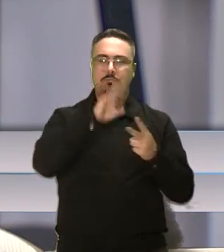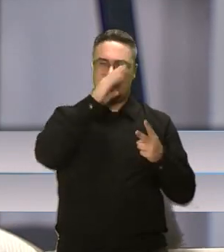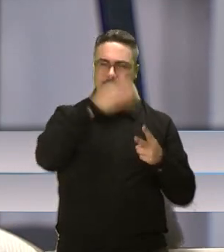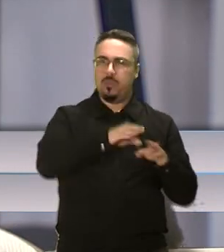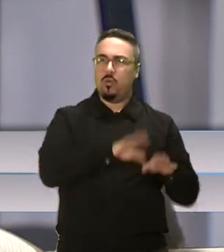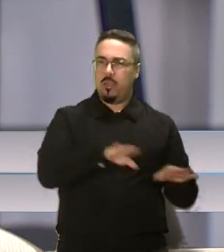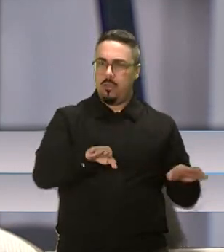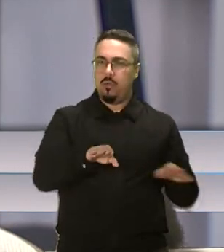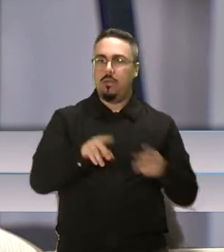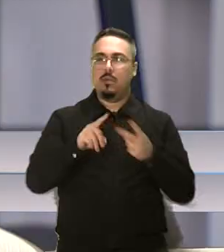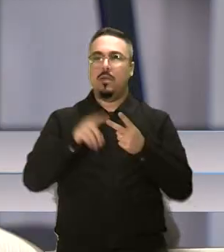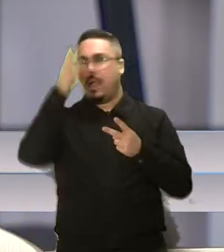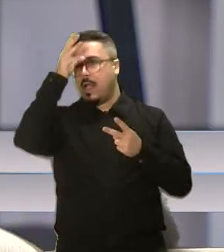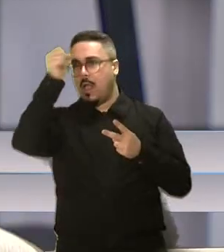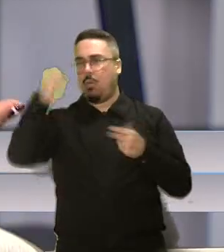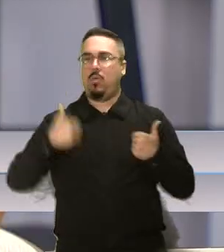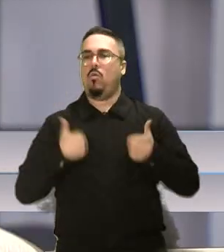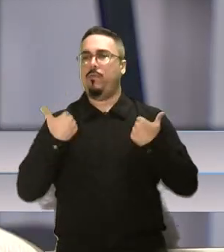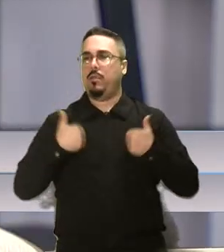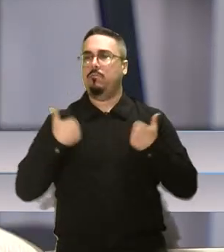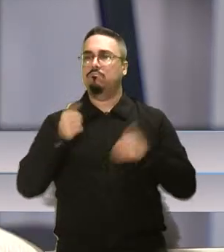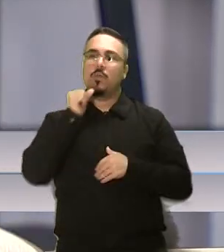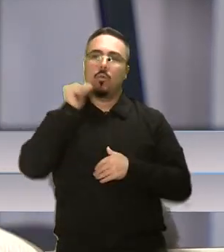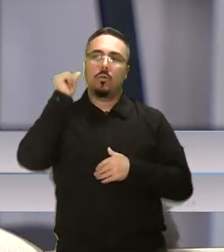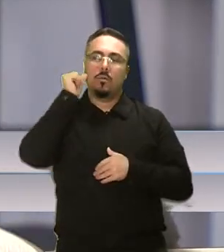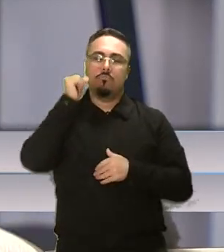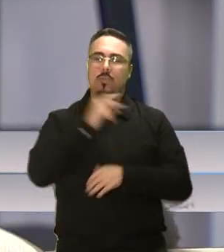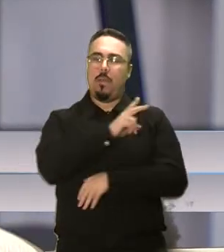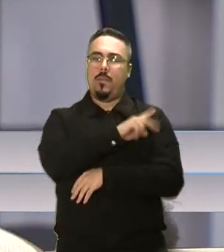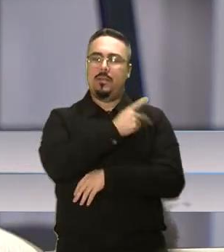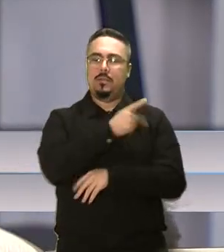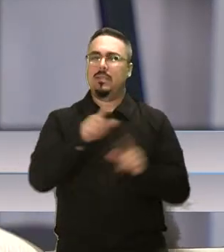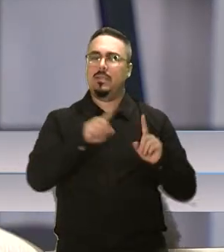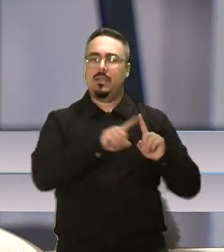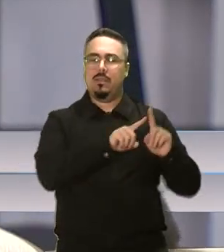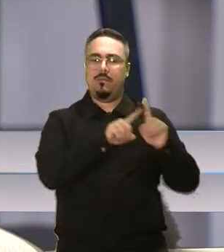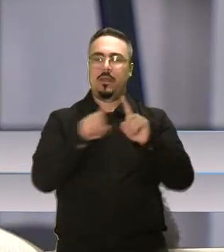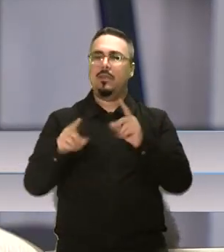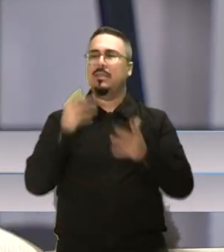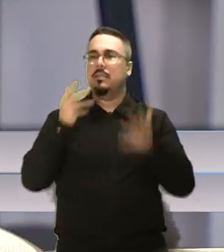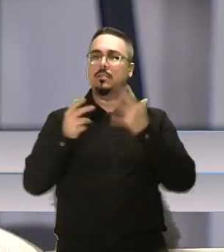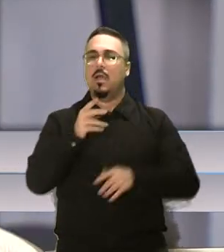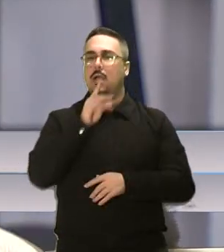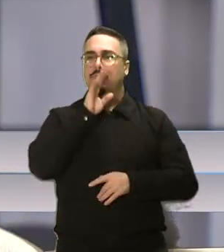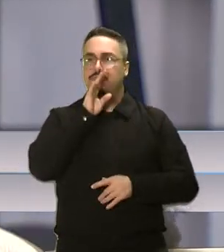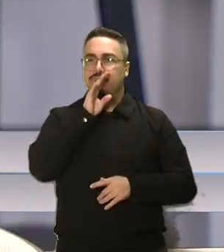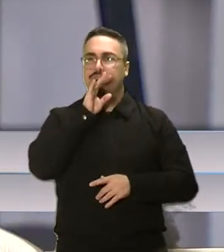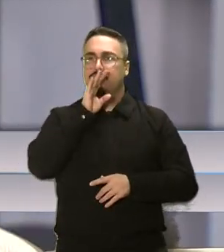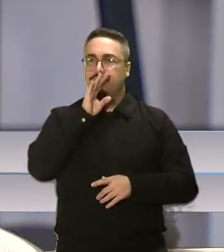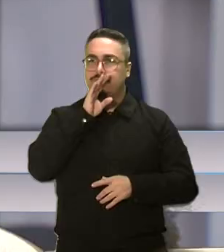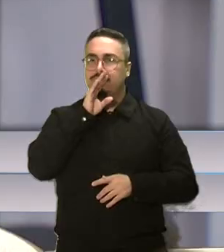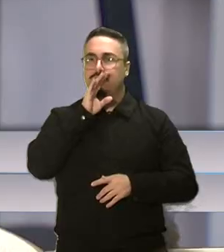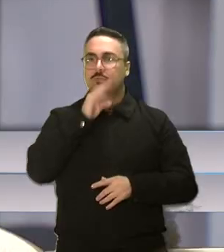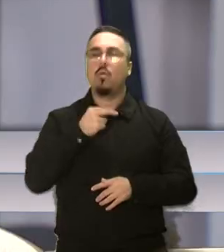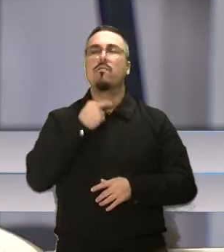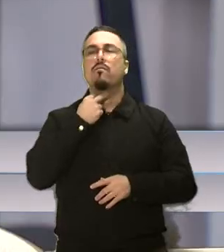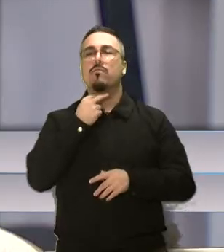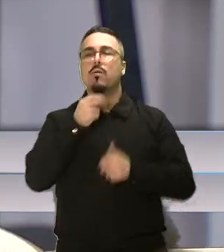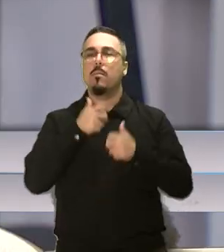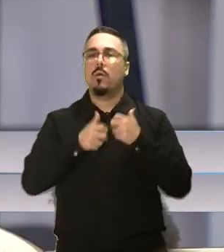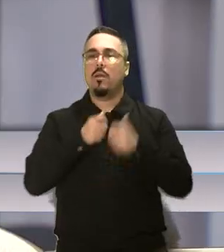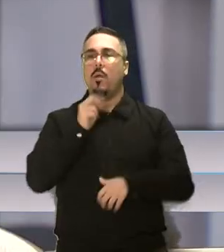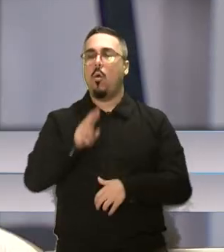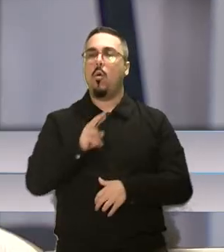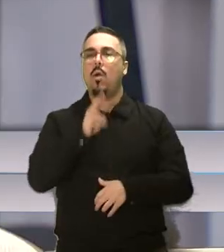trabajamos con los jóvenes adultos pacientes con diferentes dificultades en la tartamudez dificultades en La Voz dificultades en el ritmo del